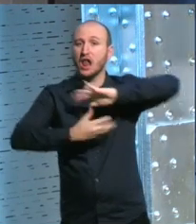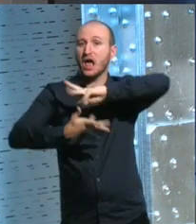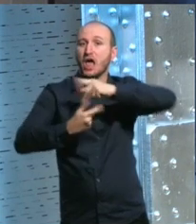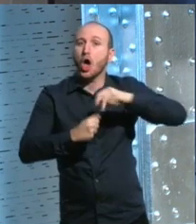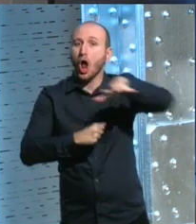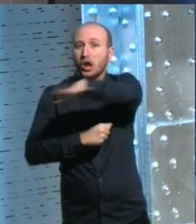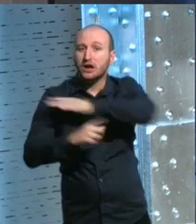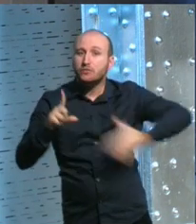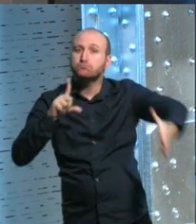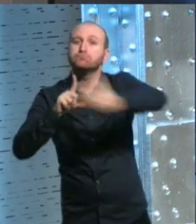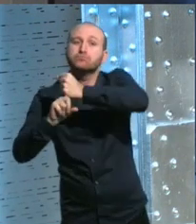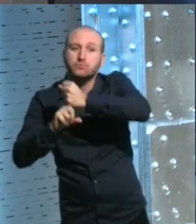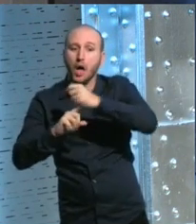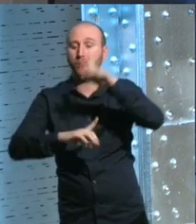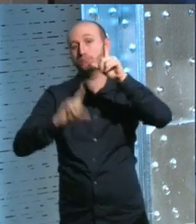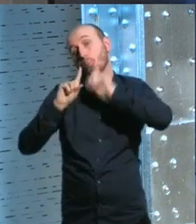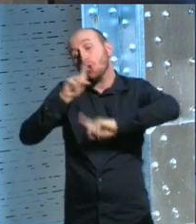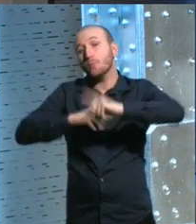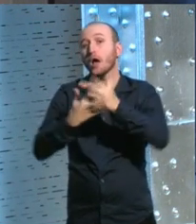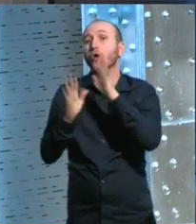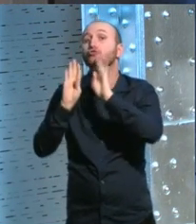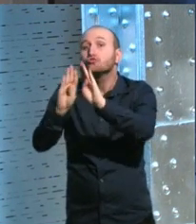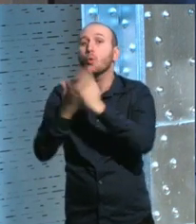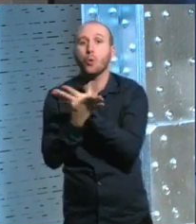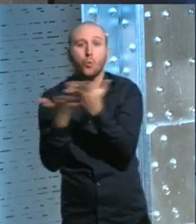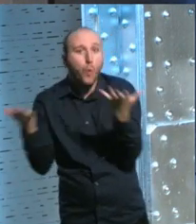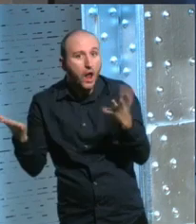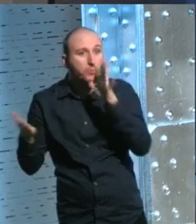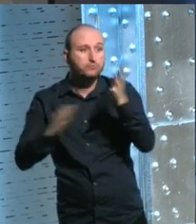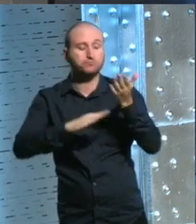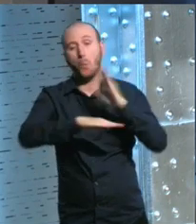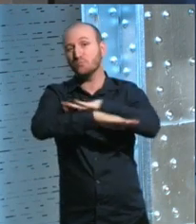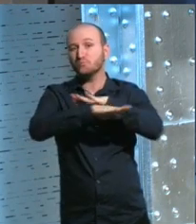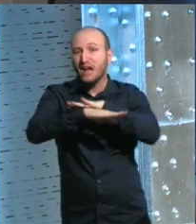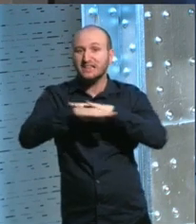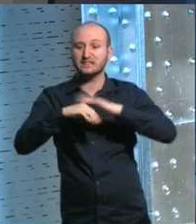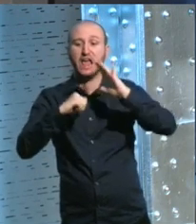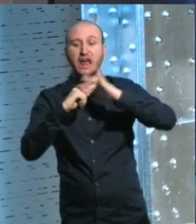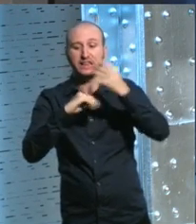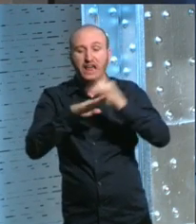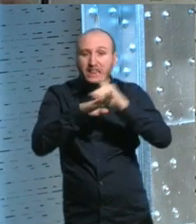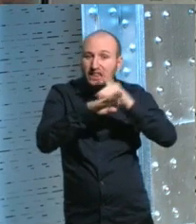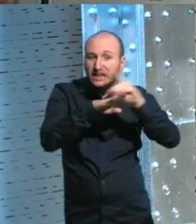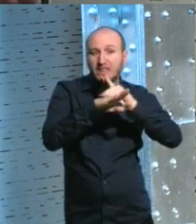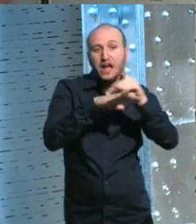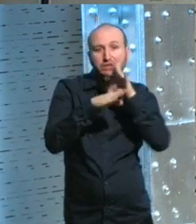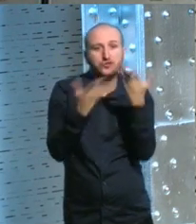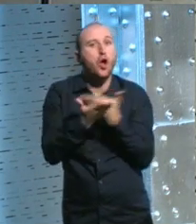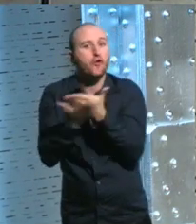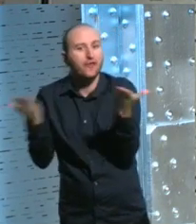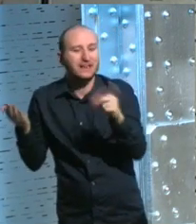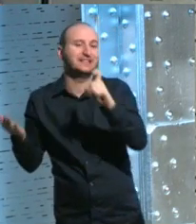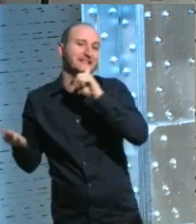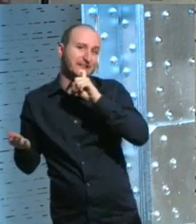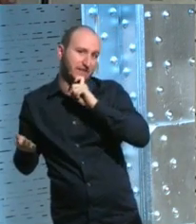El problema de la geolocalización es que es muy difícil tener bases de datos confiables, y todas